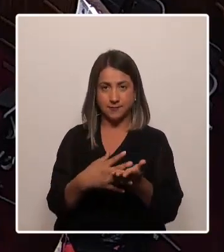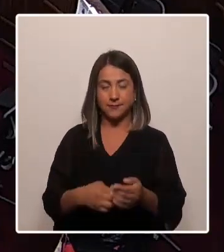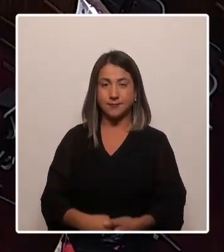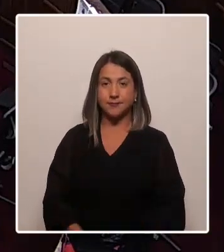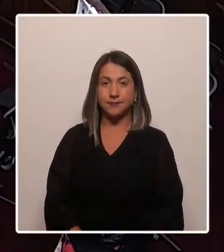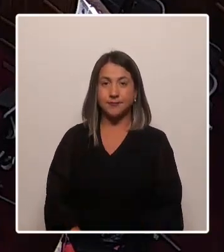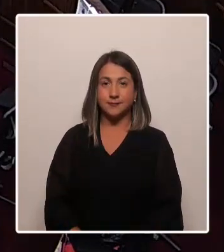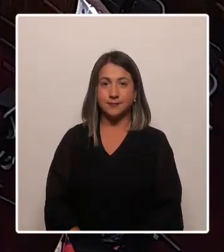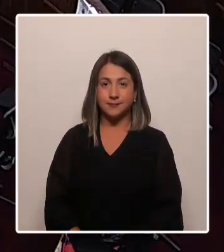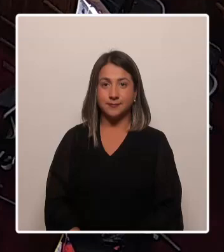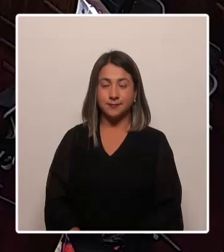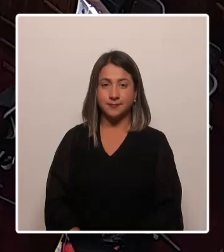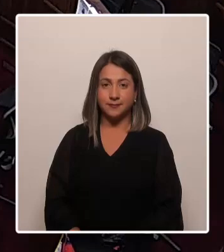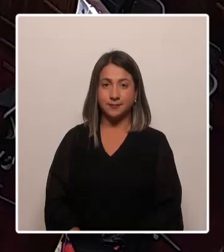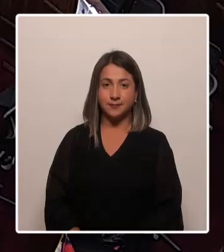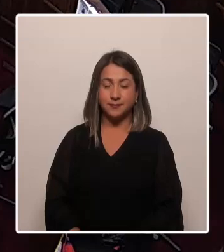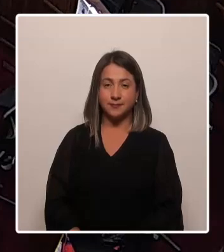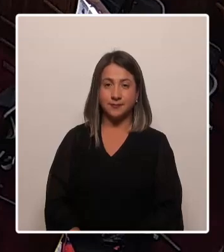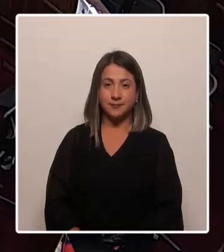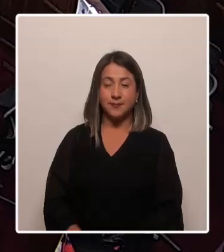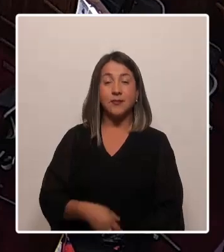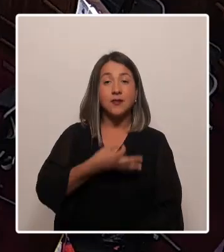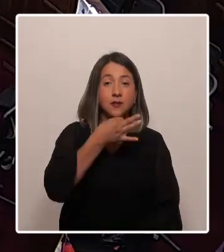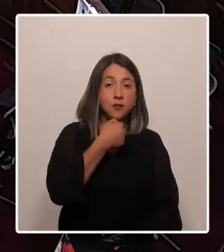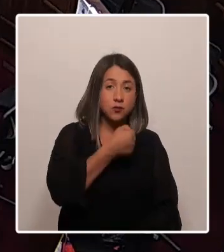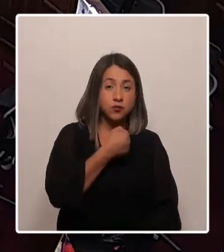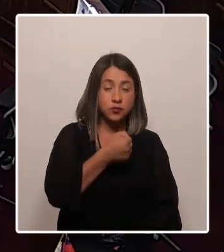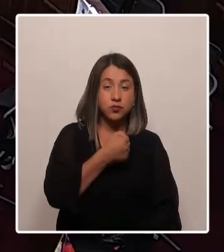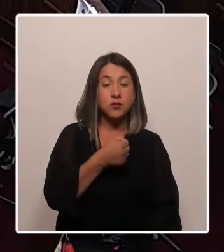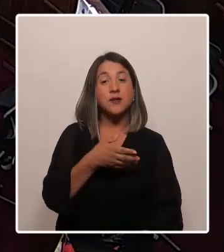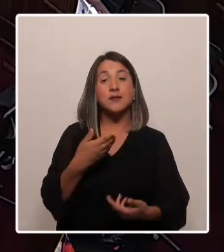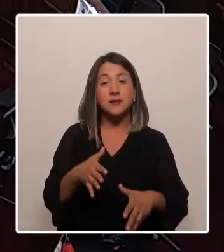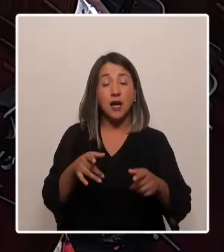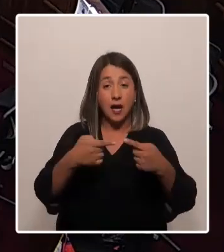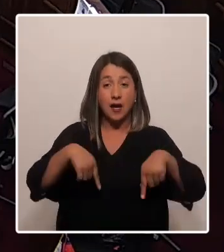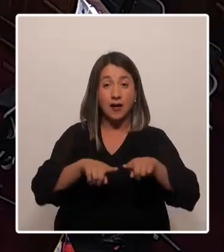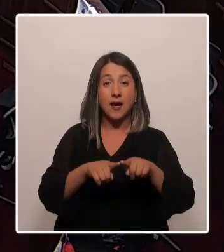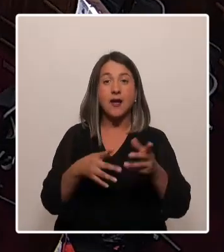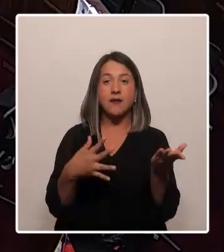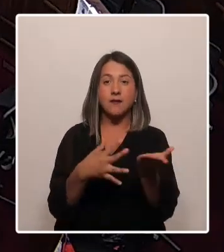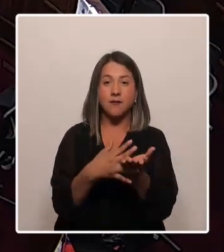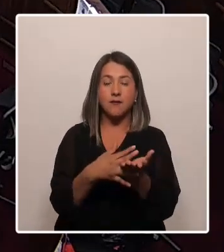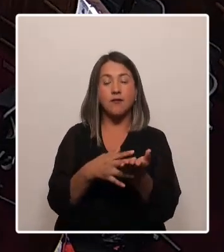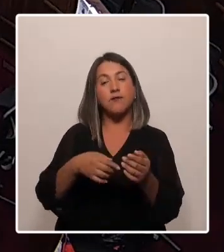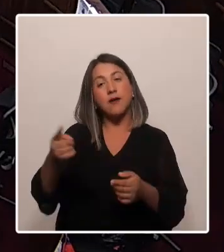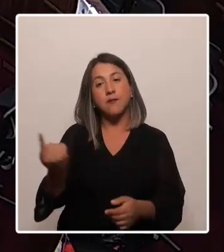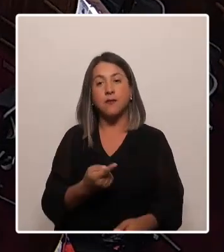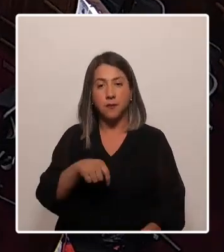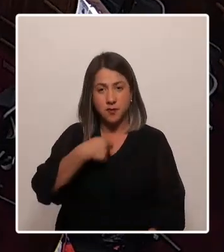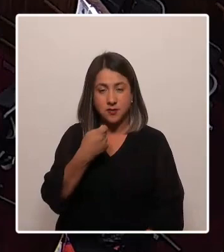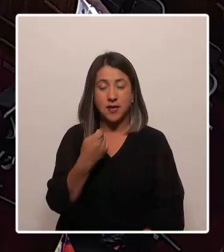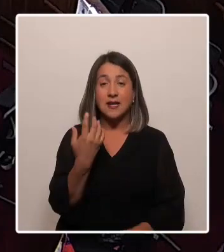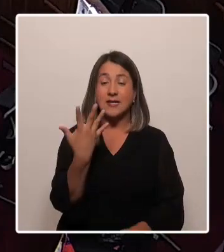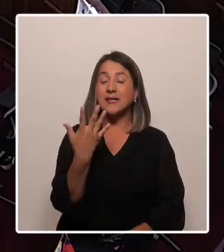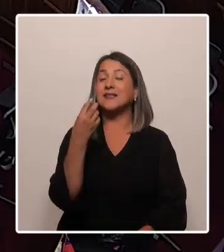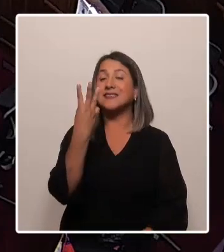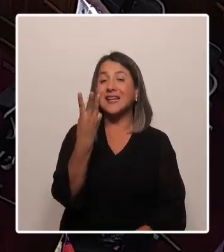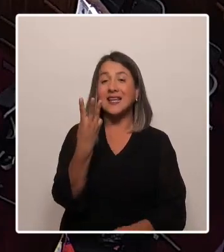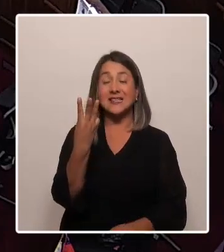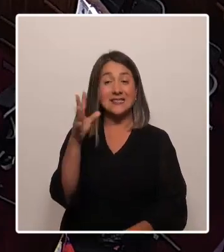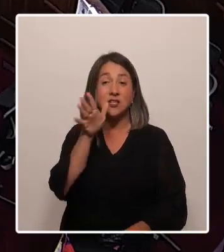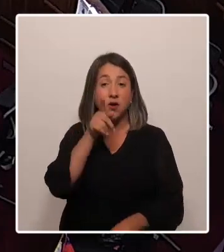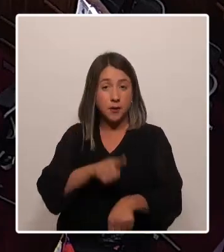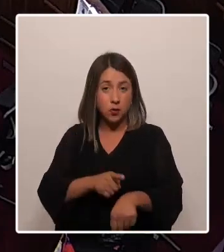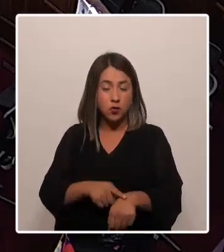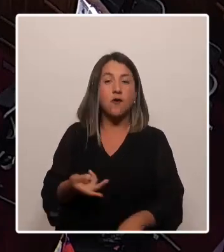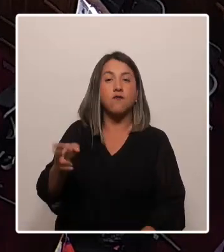La sesión 79 de plenario de la Convención Constitucional entra en receso y a las 15:05 se retoma